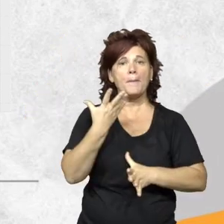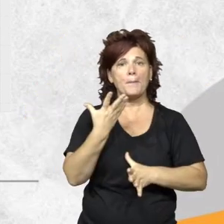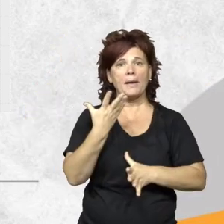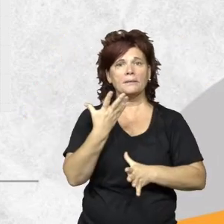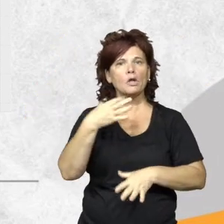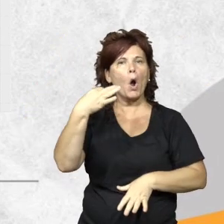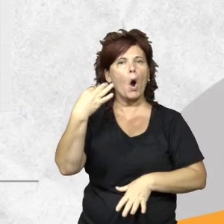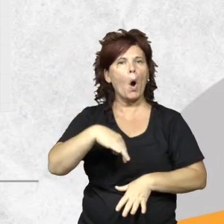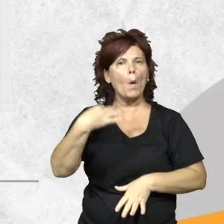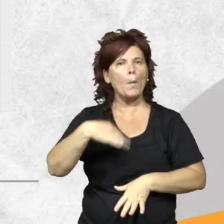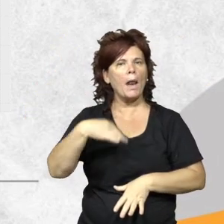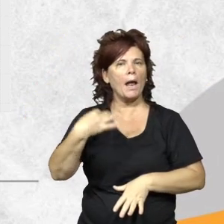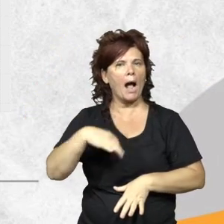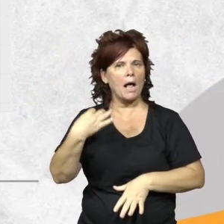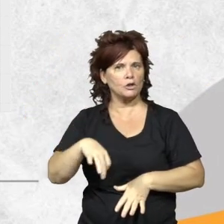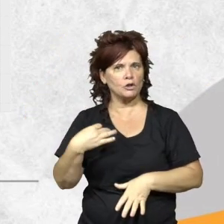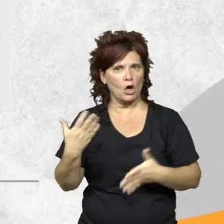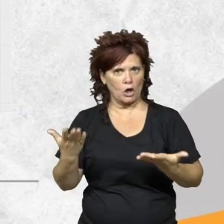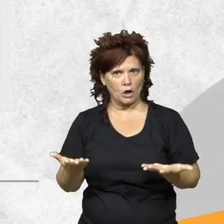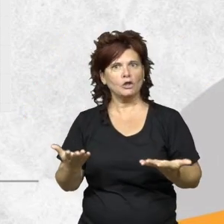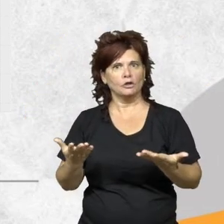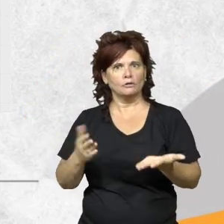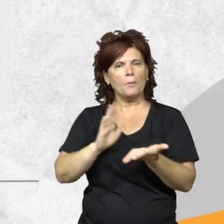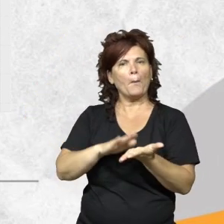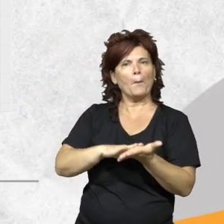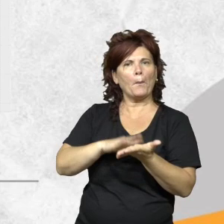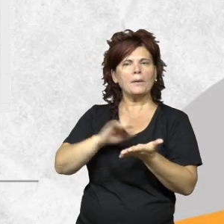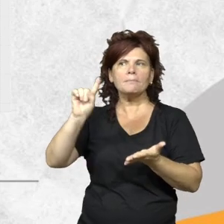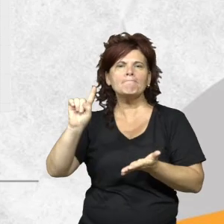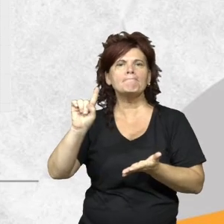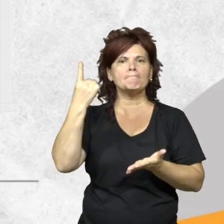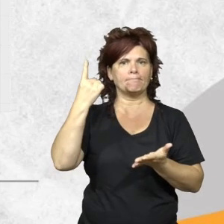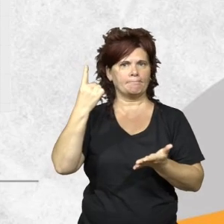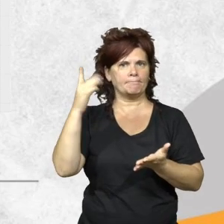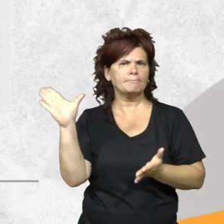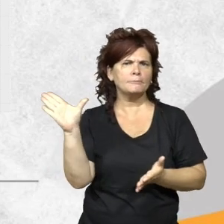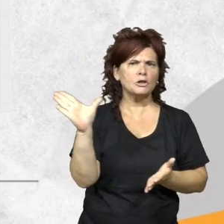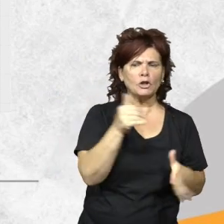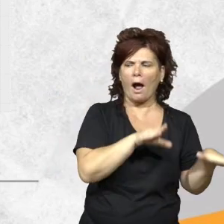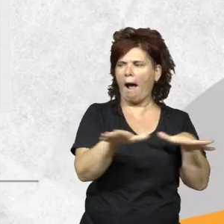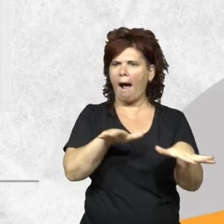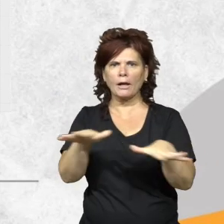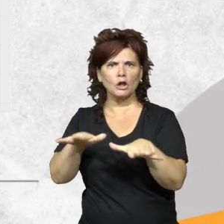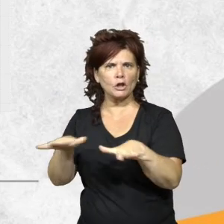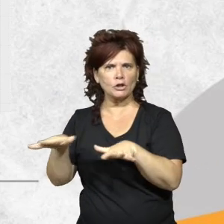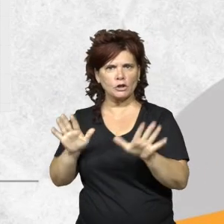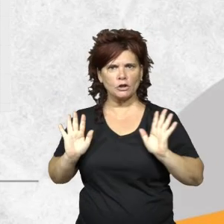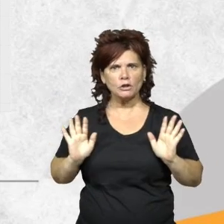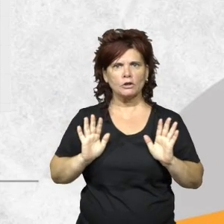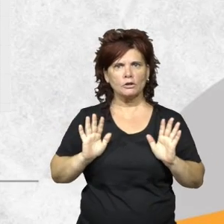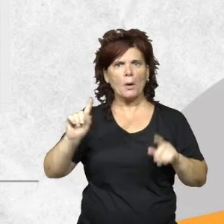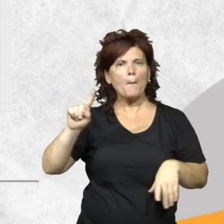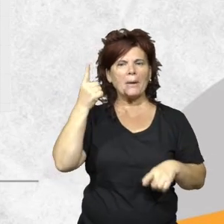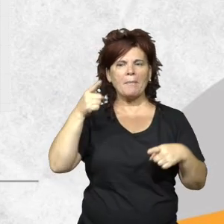una obligación de inocuidad como fundamento principal de todos estos actos. O sea, el